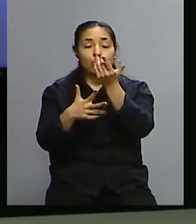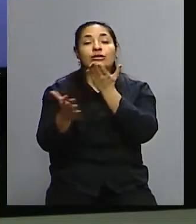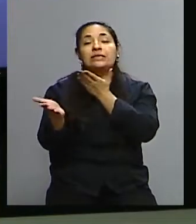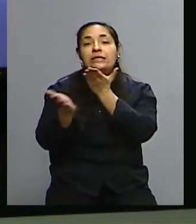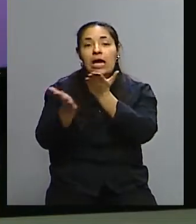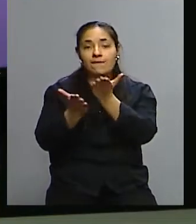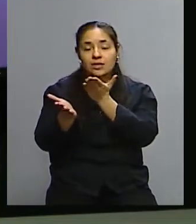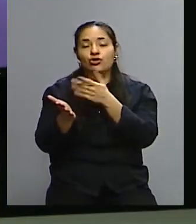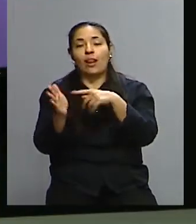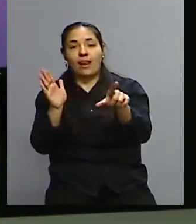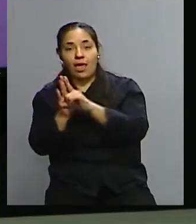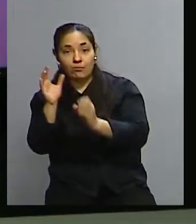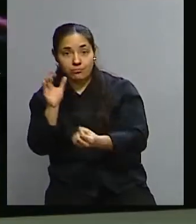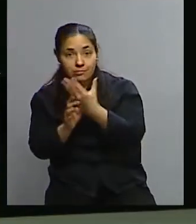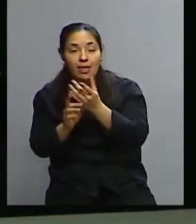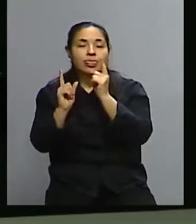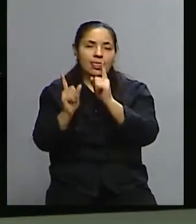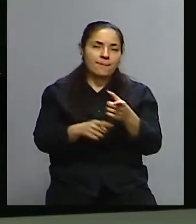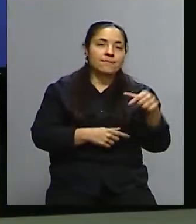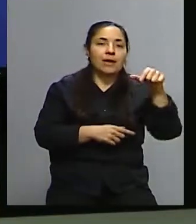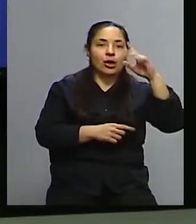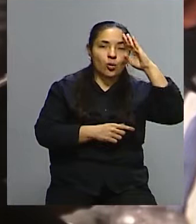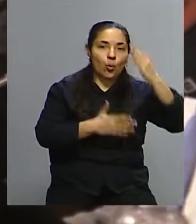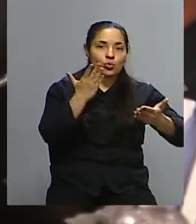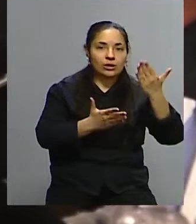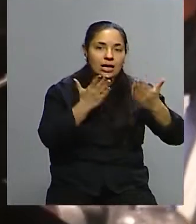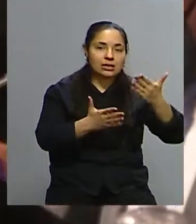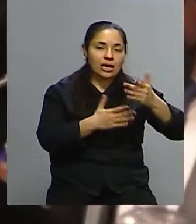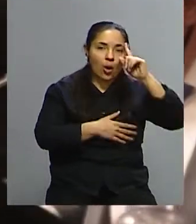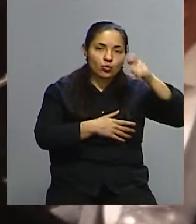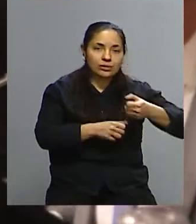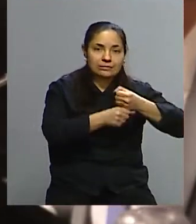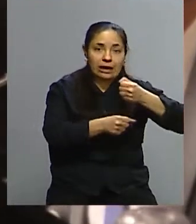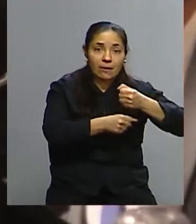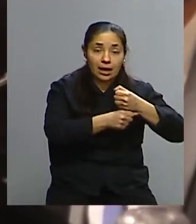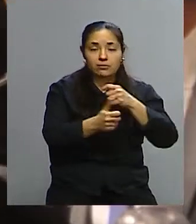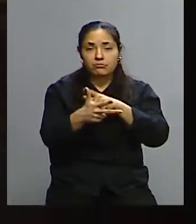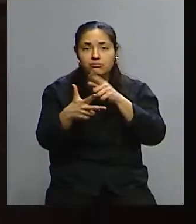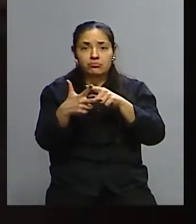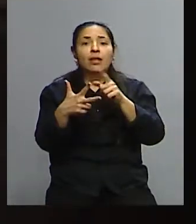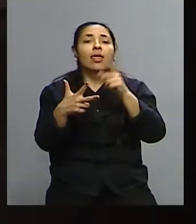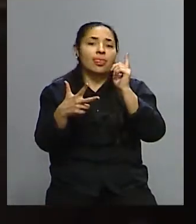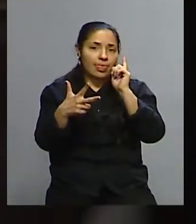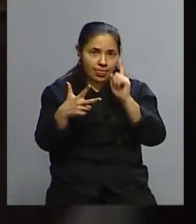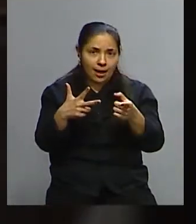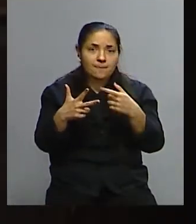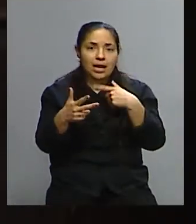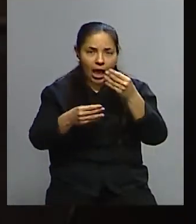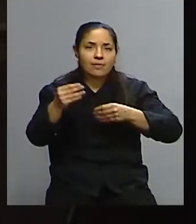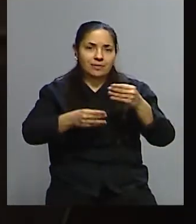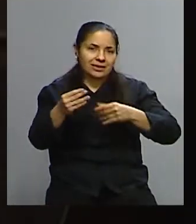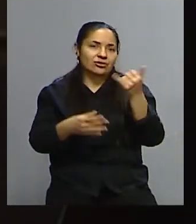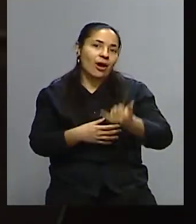de legislar y de su función judicial, también desarrollan una pequeña función administrativa, porque